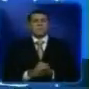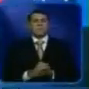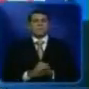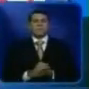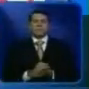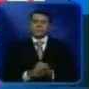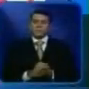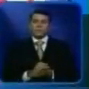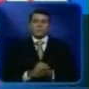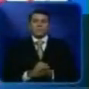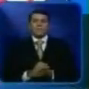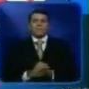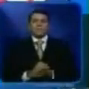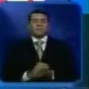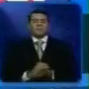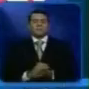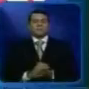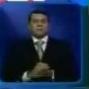Bienestar.